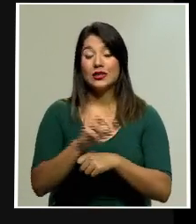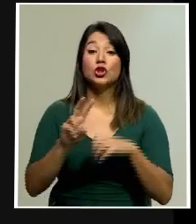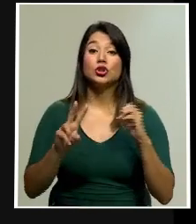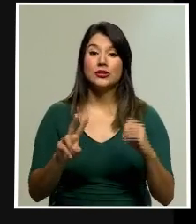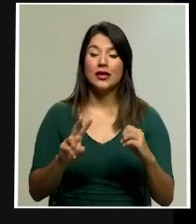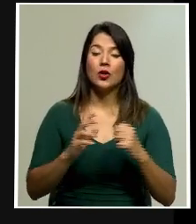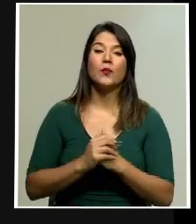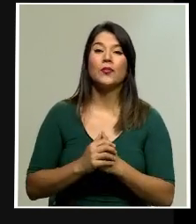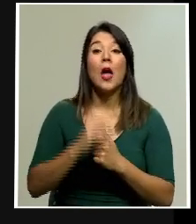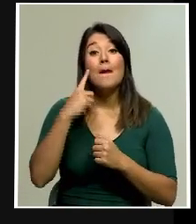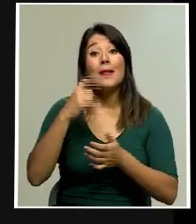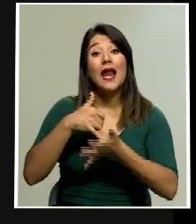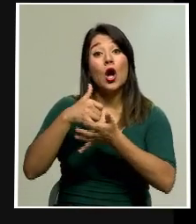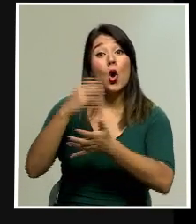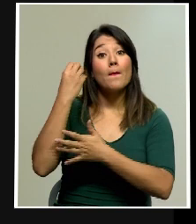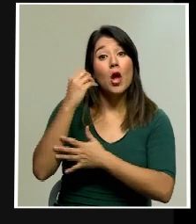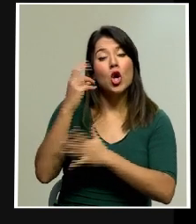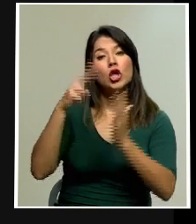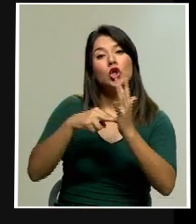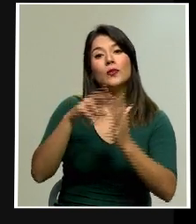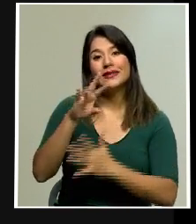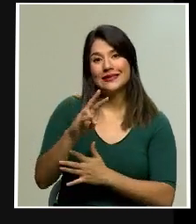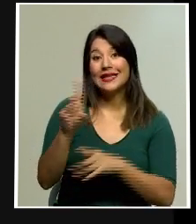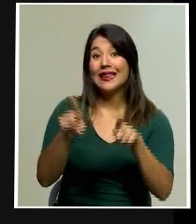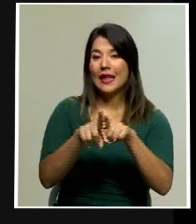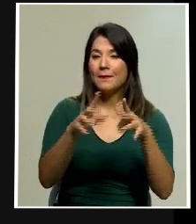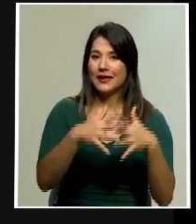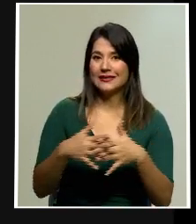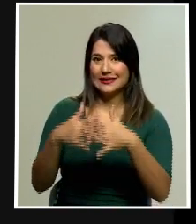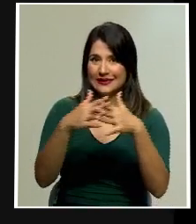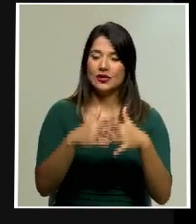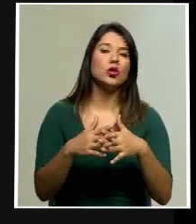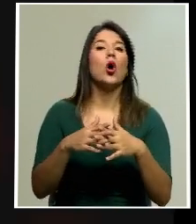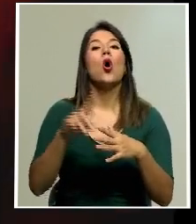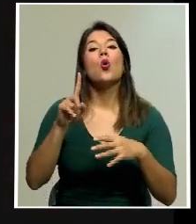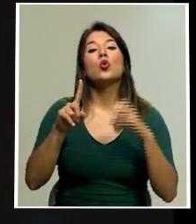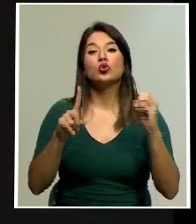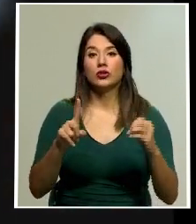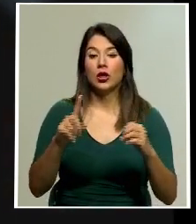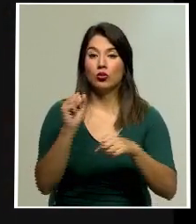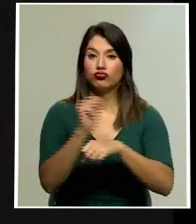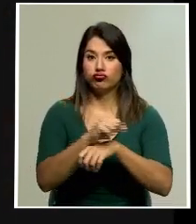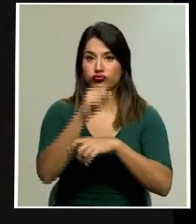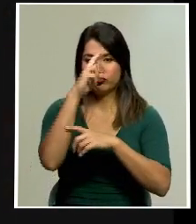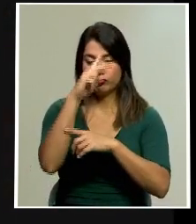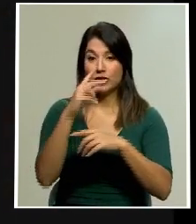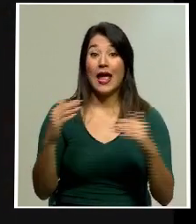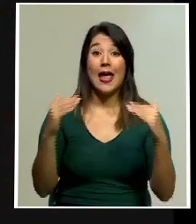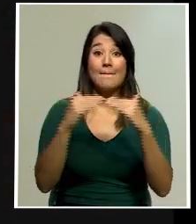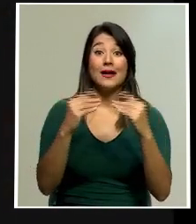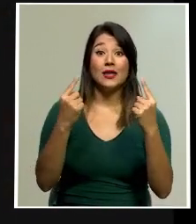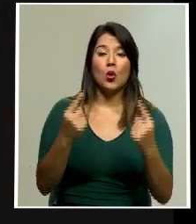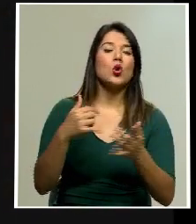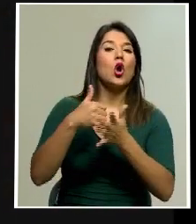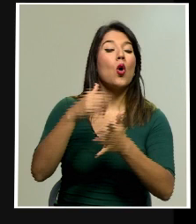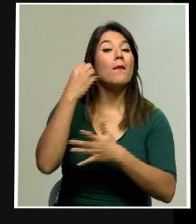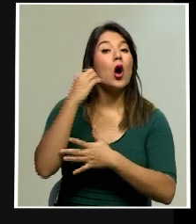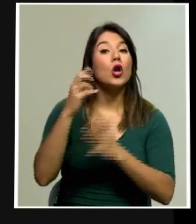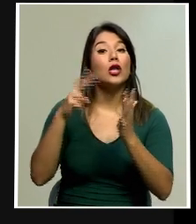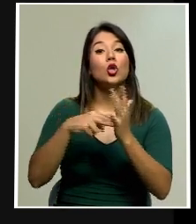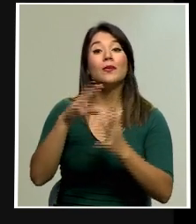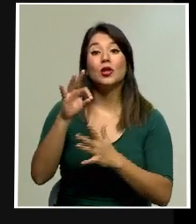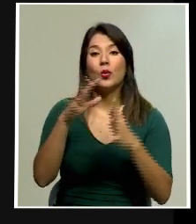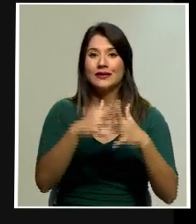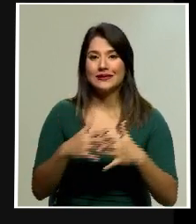2-0. Para la Copa de Oro 2007, también en Estados Unidos, el marcador fue de 1-0. Empate a 1 en la Copa de Oro del 2009 en los